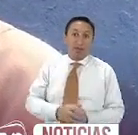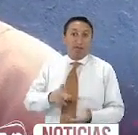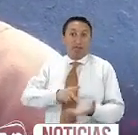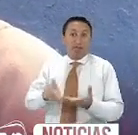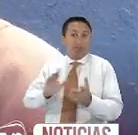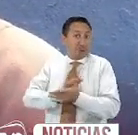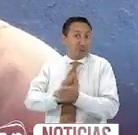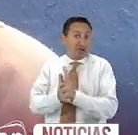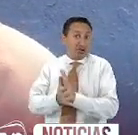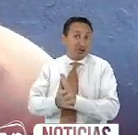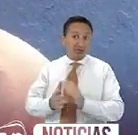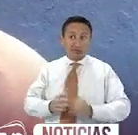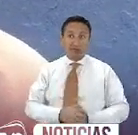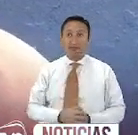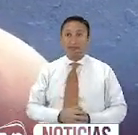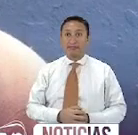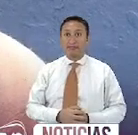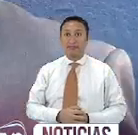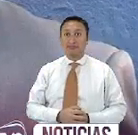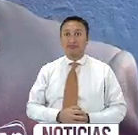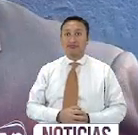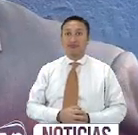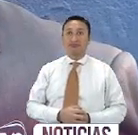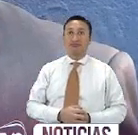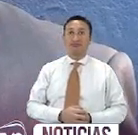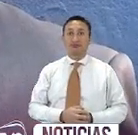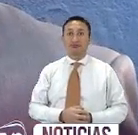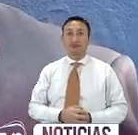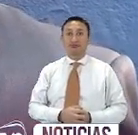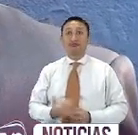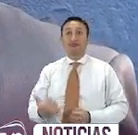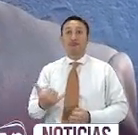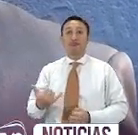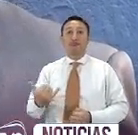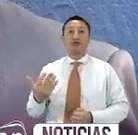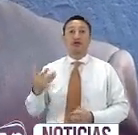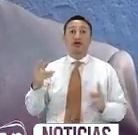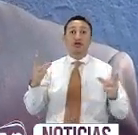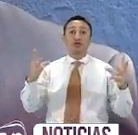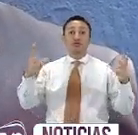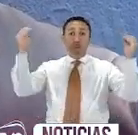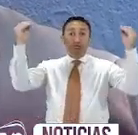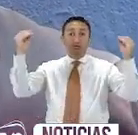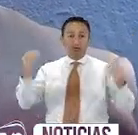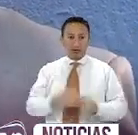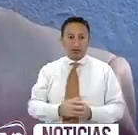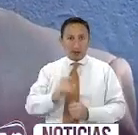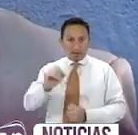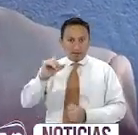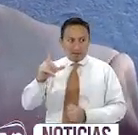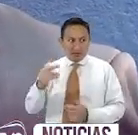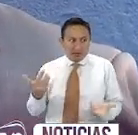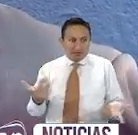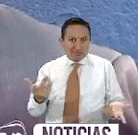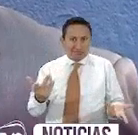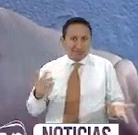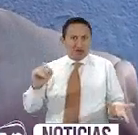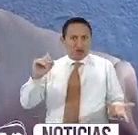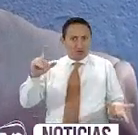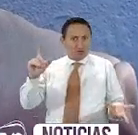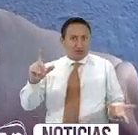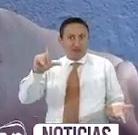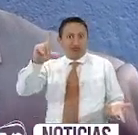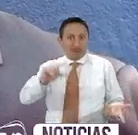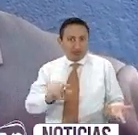y revisar para el otro mes. Porque si es que hay cortes de energía eléctrica, no deberían subir las planillas, más bien